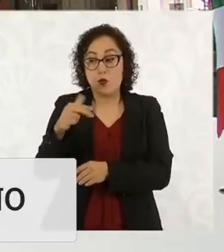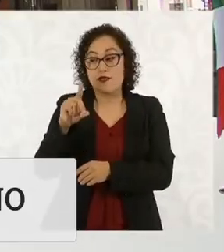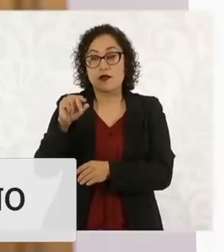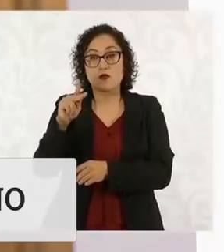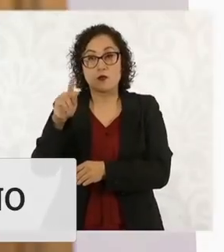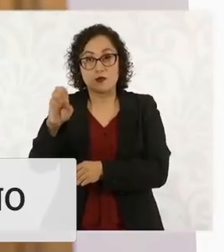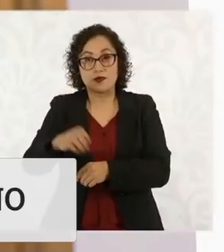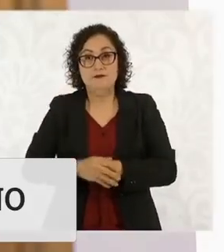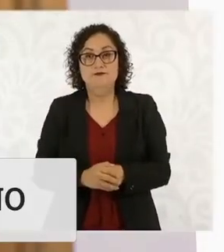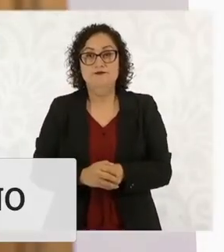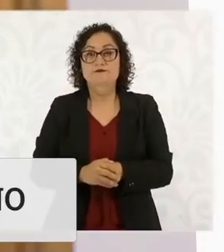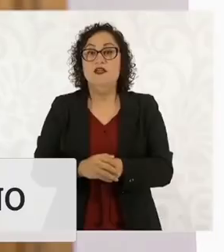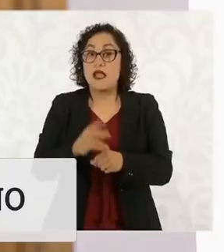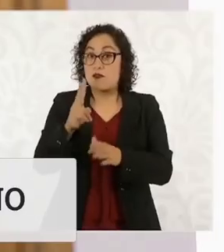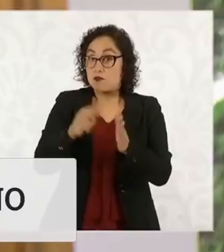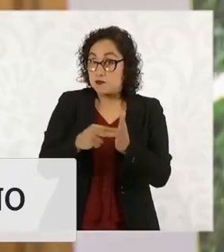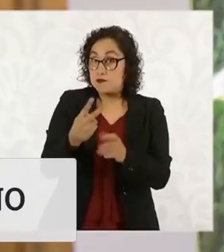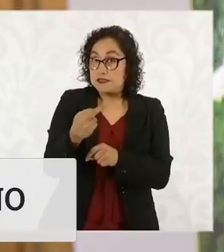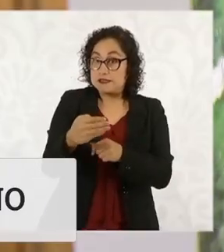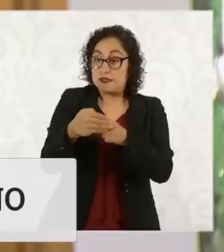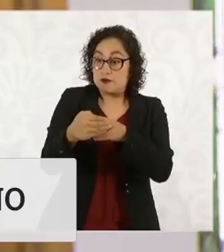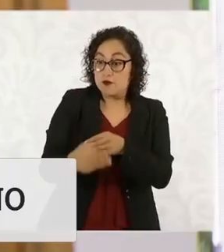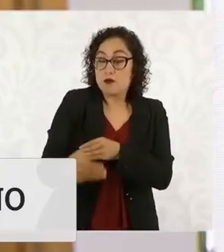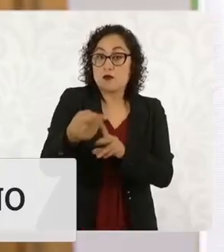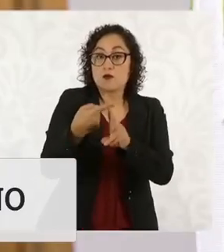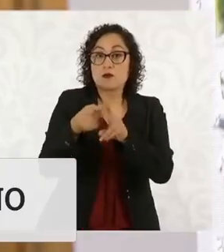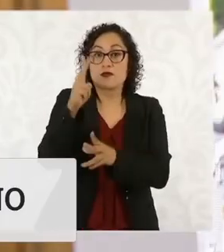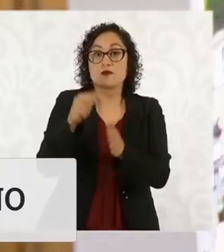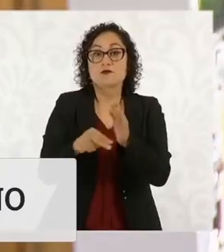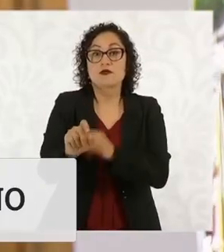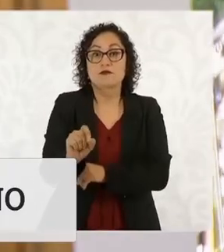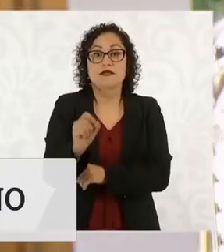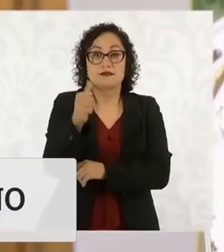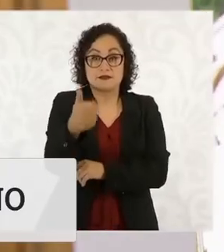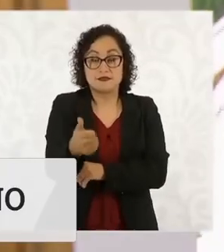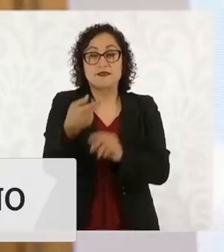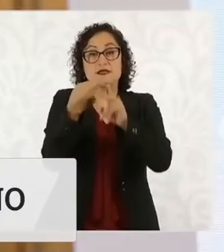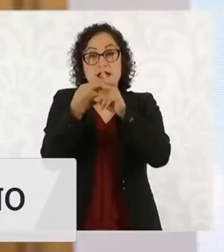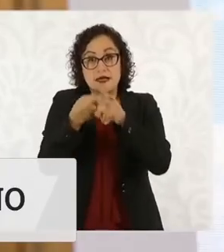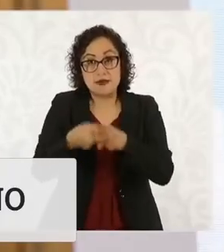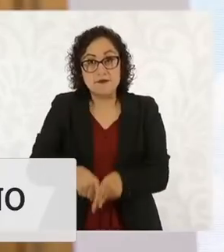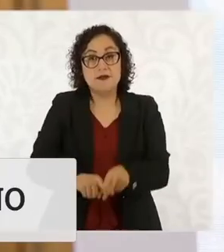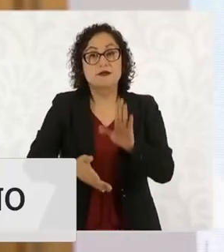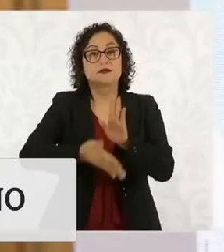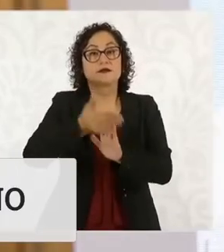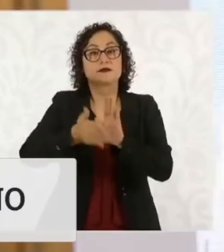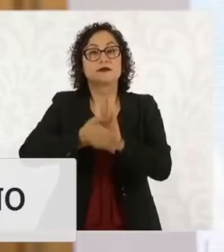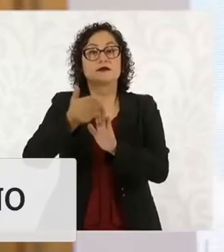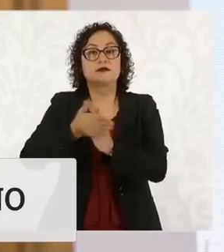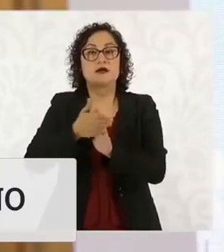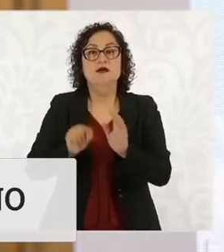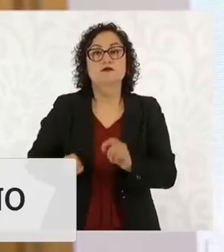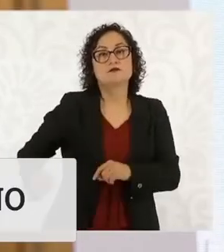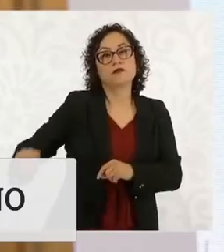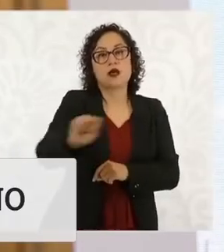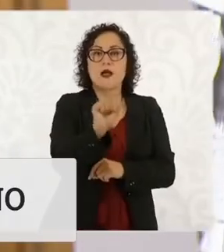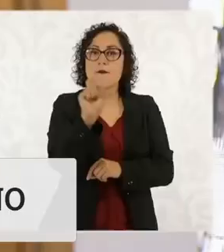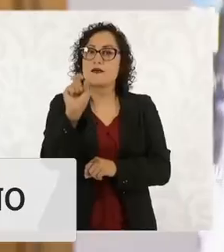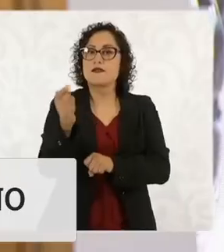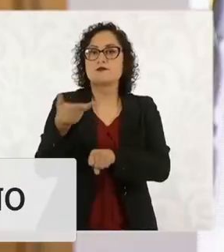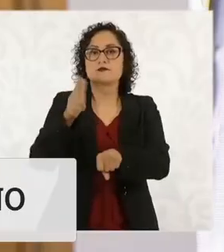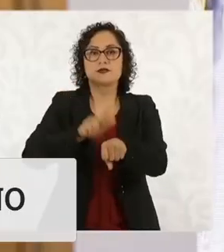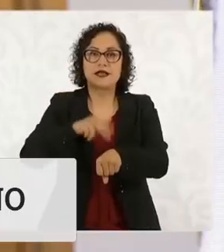entre 2025 y principios de 2026 iniciaremos la construcción de 20 hospitales